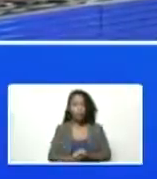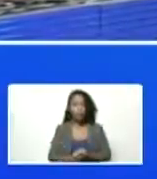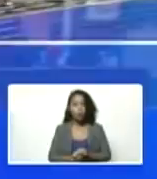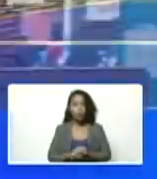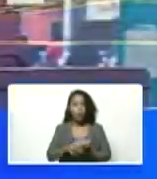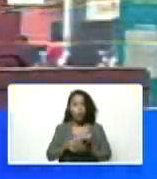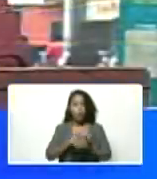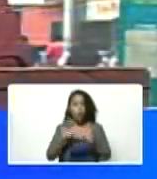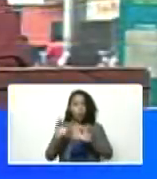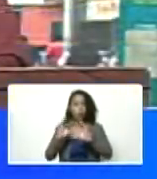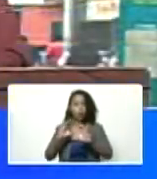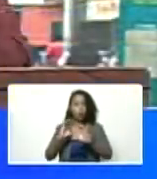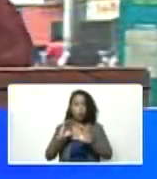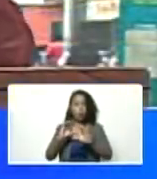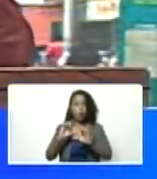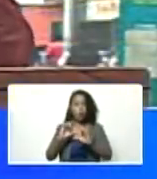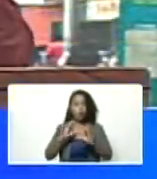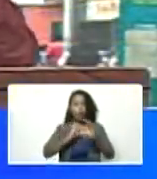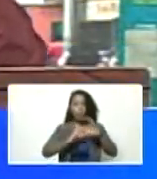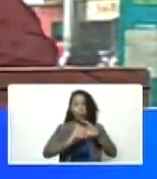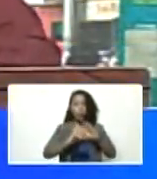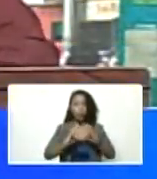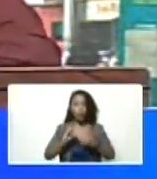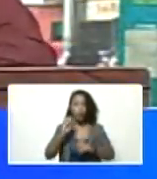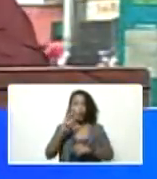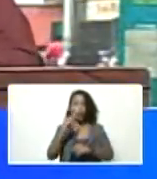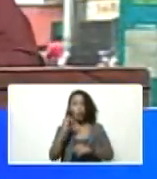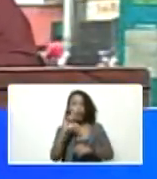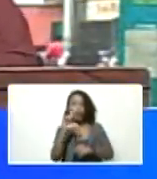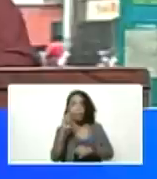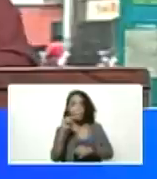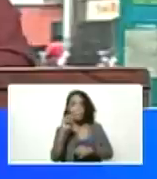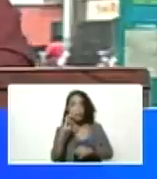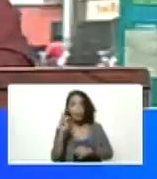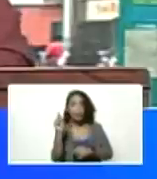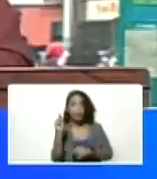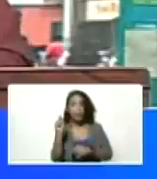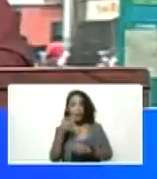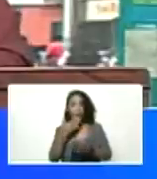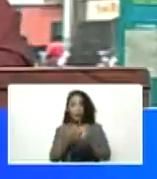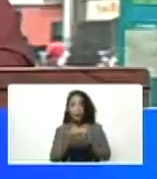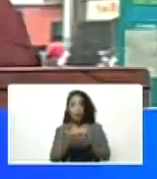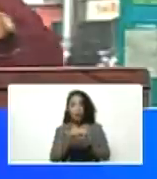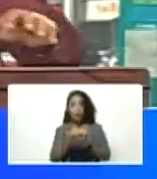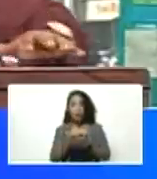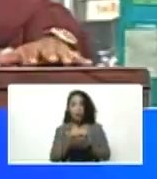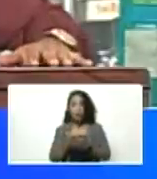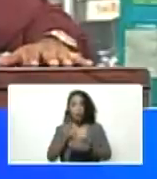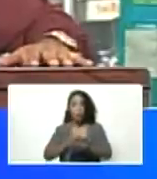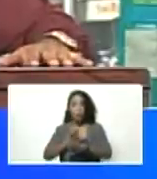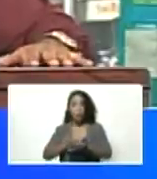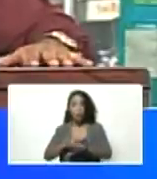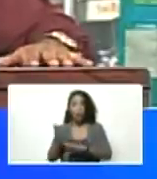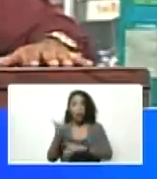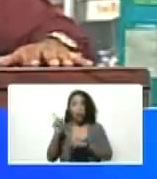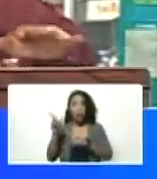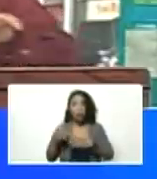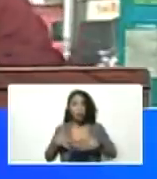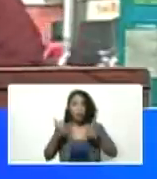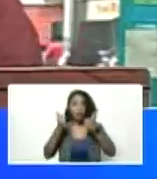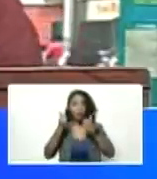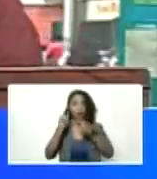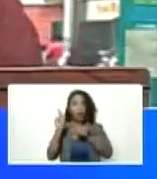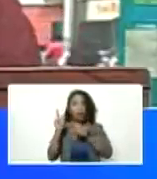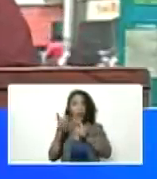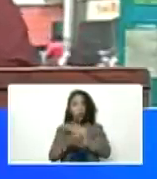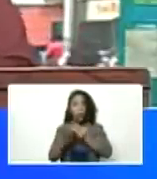de comunicación Wilmer Ruperti. Le doy las gracias a Wilmer Ruperti por haber rescatado. Y